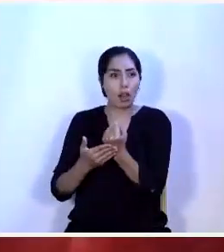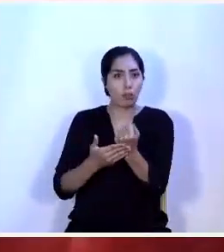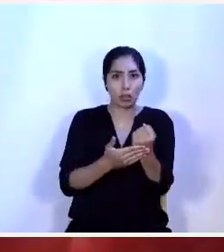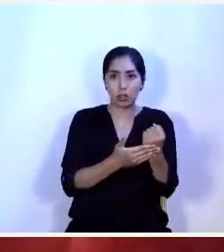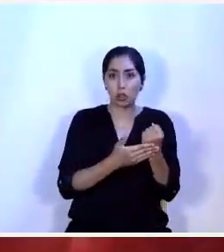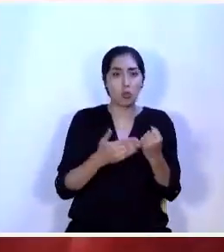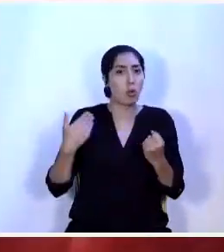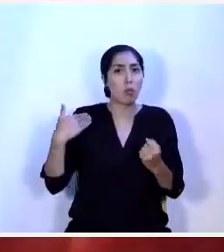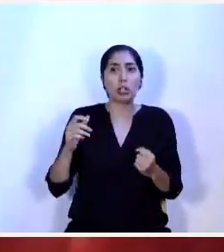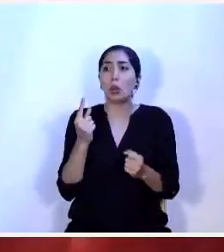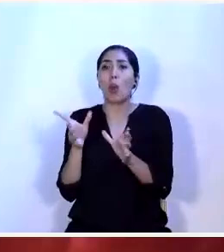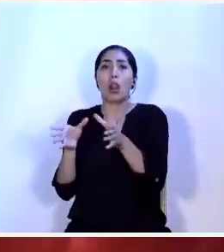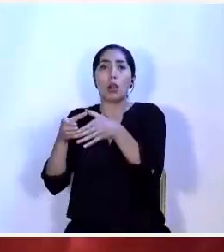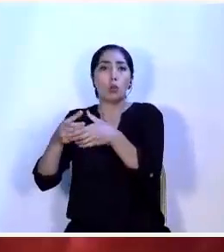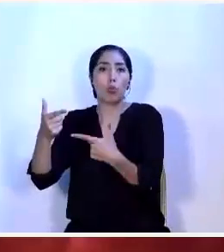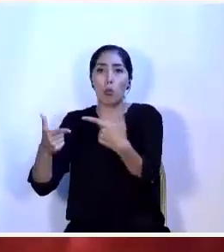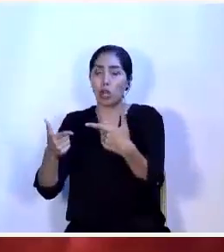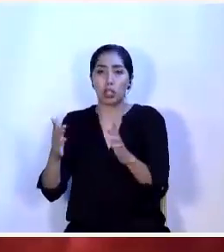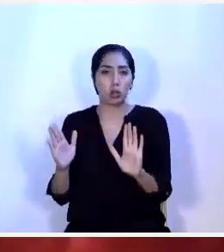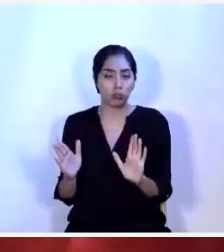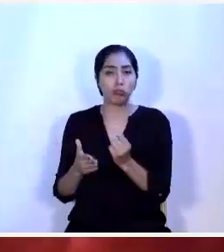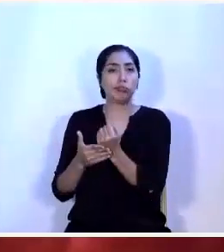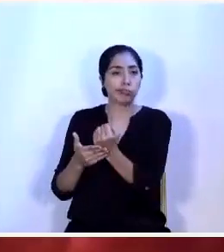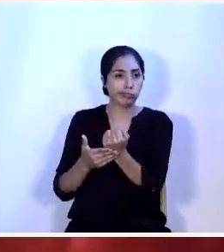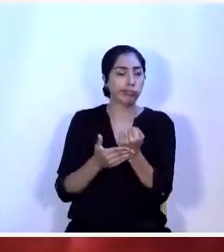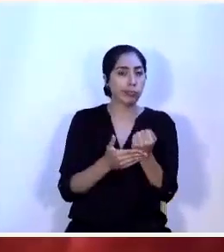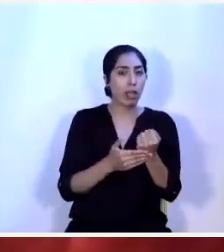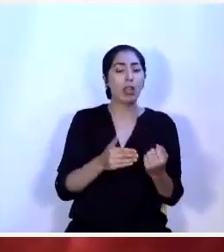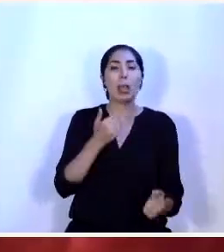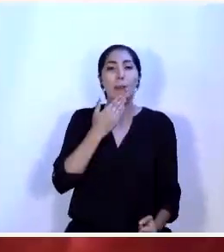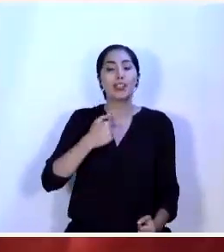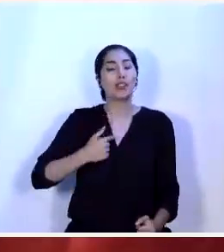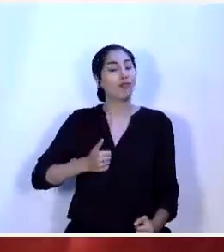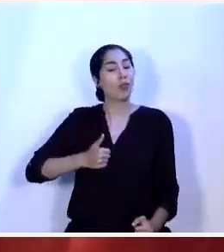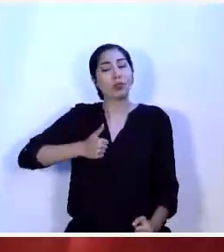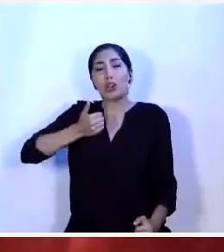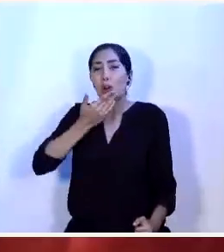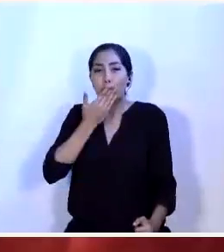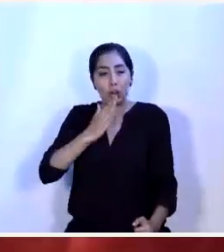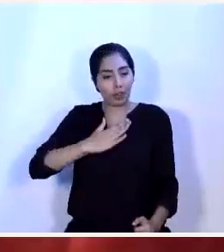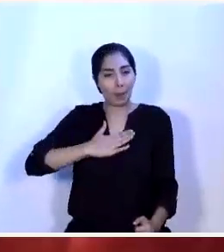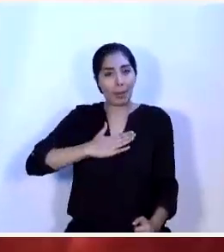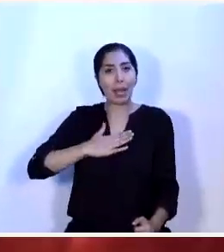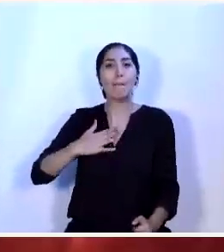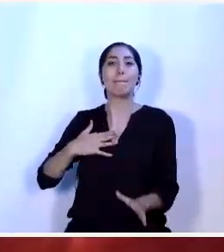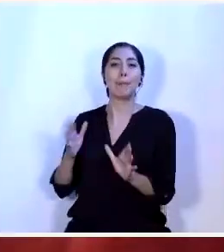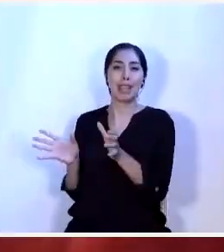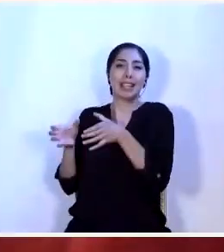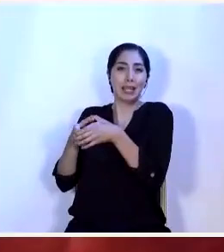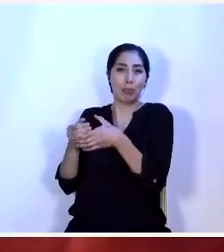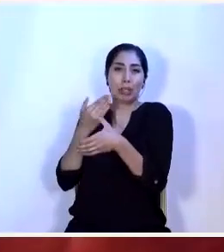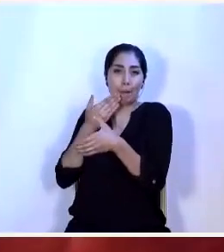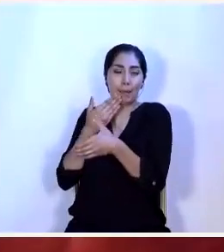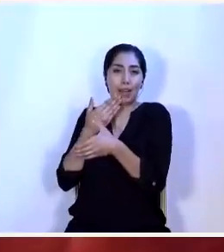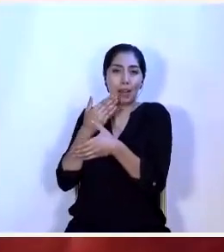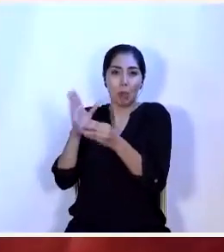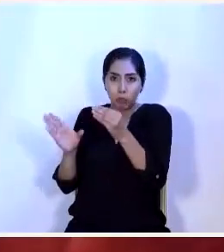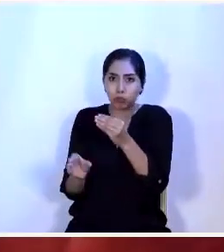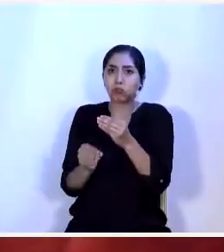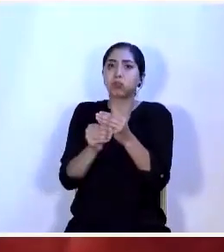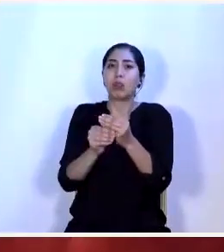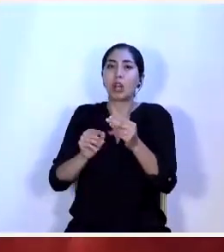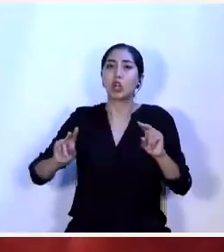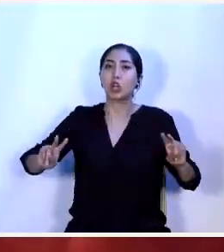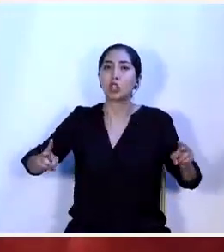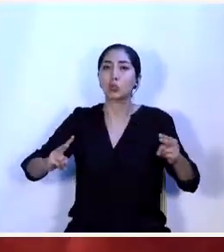militancia, y sobre todo que daré lo mejor de mí y mi equipo también para contribuir a construir